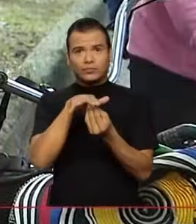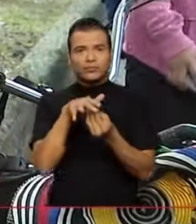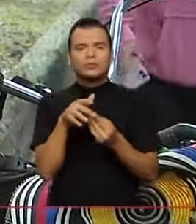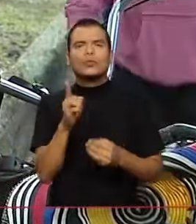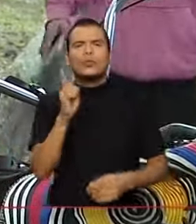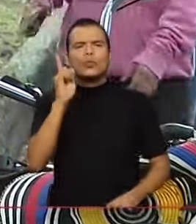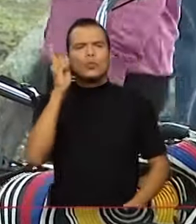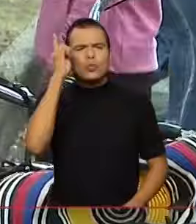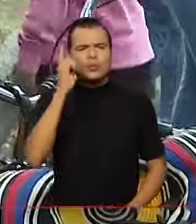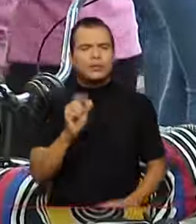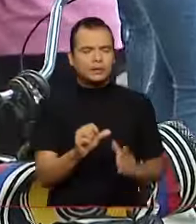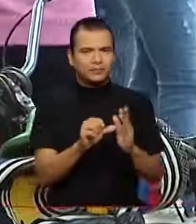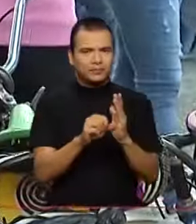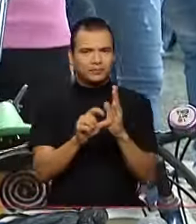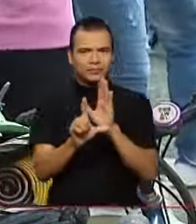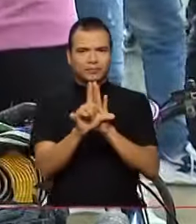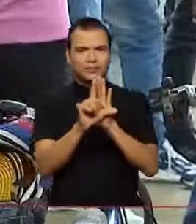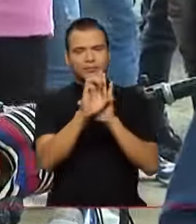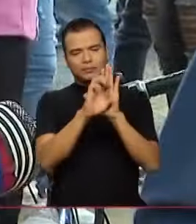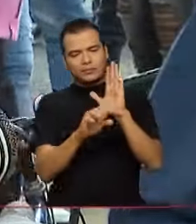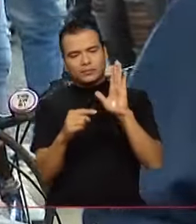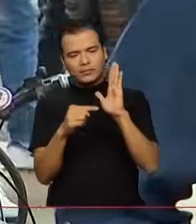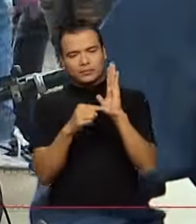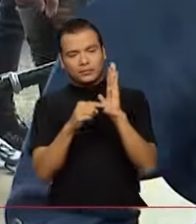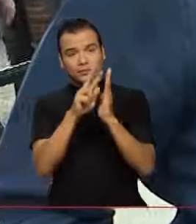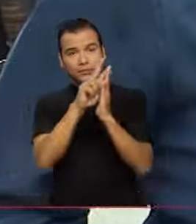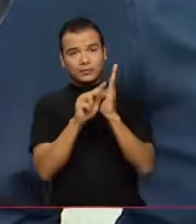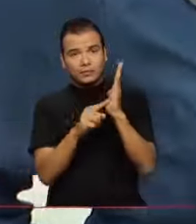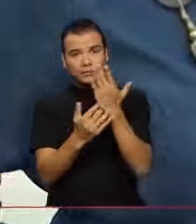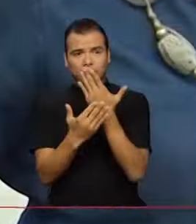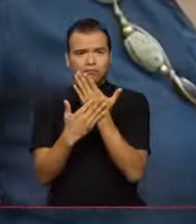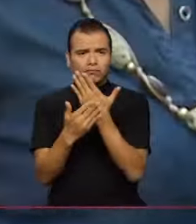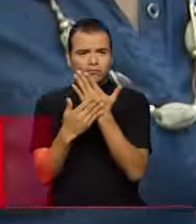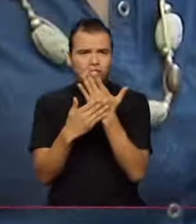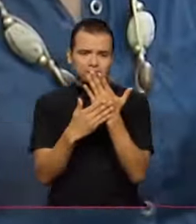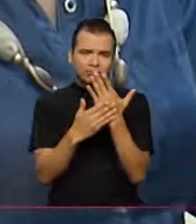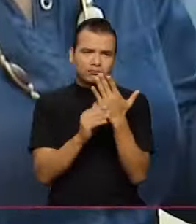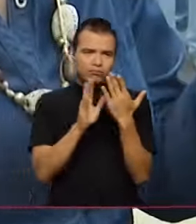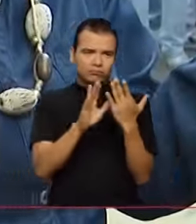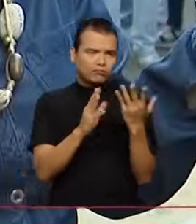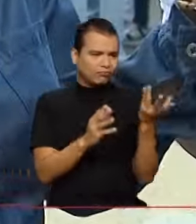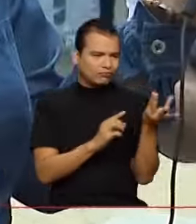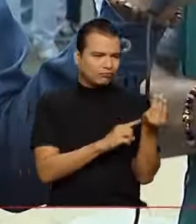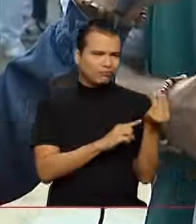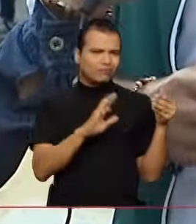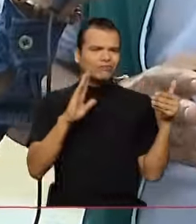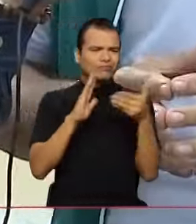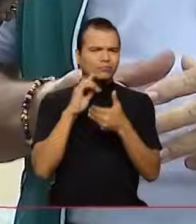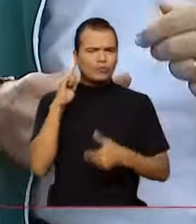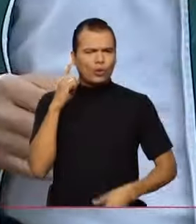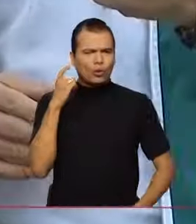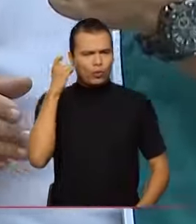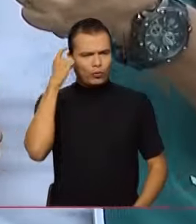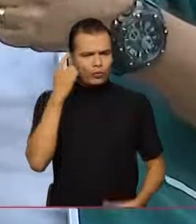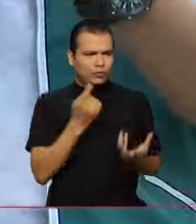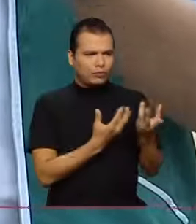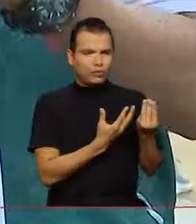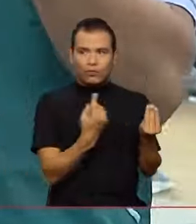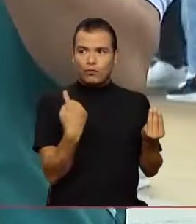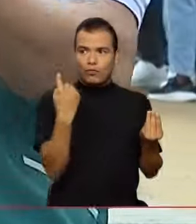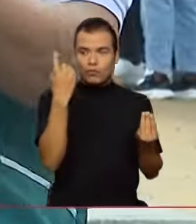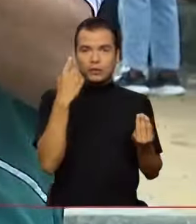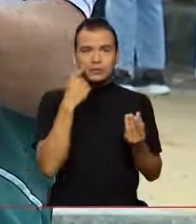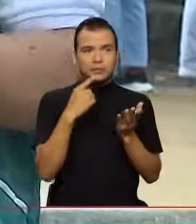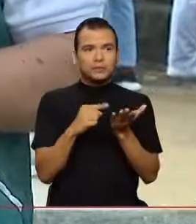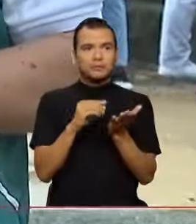en el articulado propone el Senado de la República, los partidos opositores al gobierno de Petro logran incluir